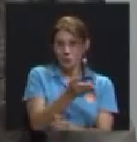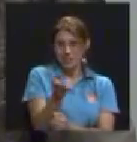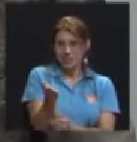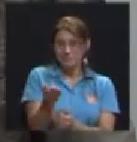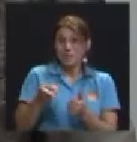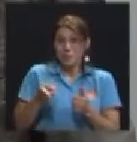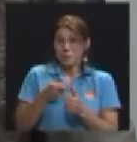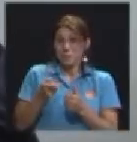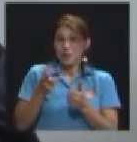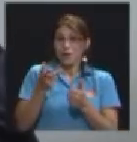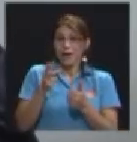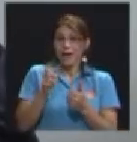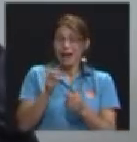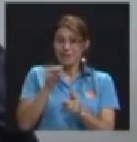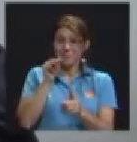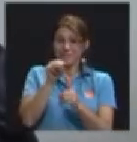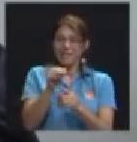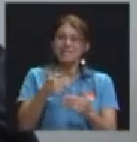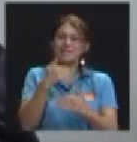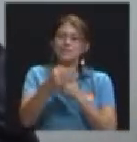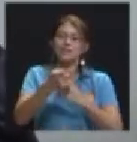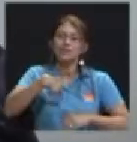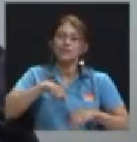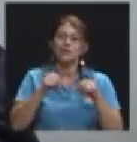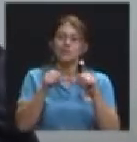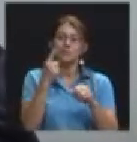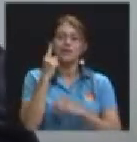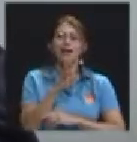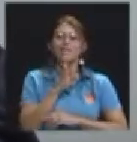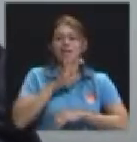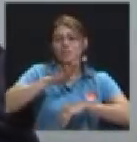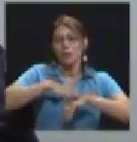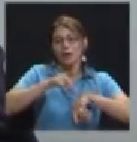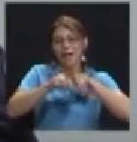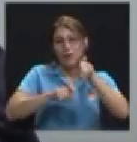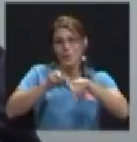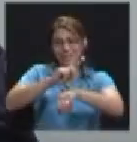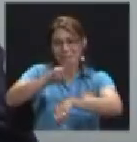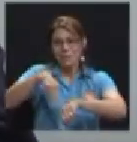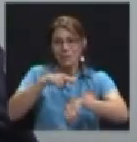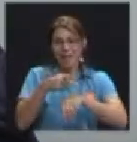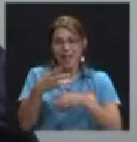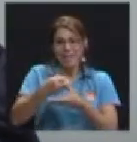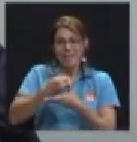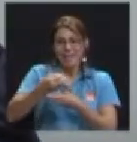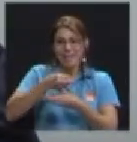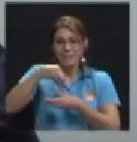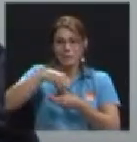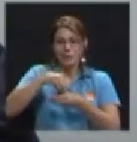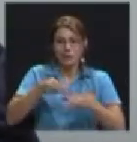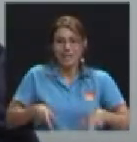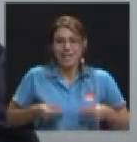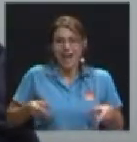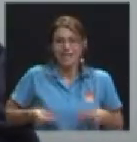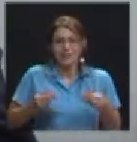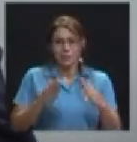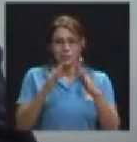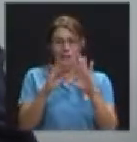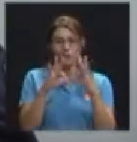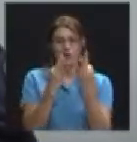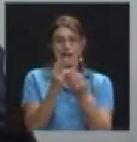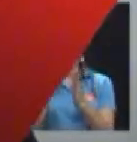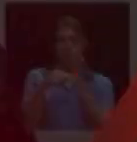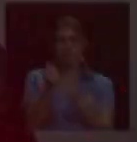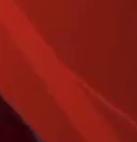canal nos invite a hacerlo, nosotros regresamos para hablar de la Encuesta Nacional de Ingresos y Gastos de los Hogares